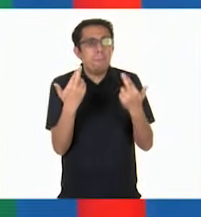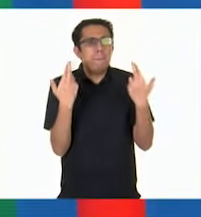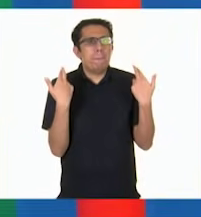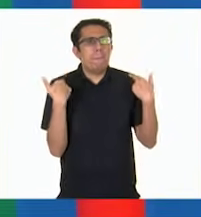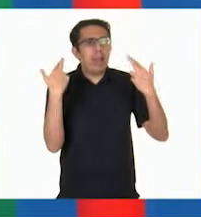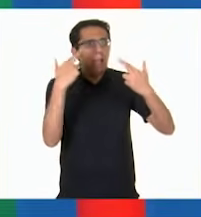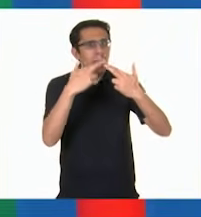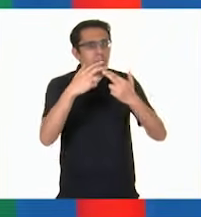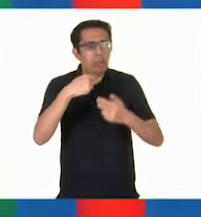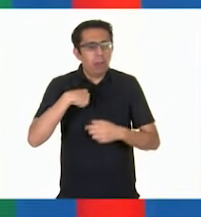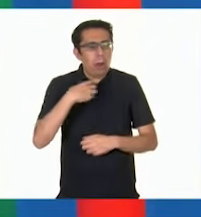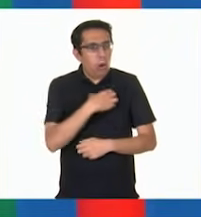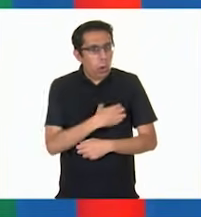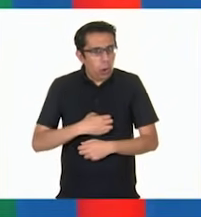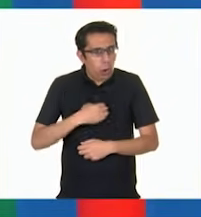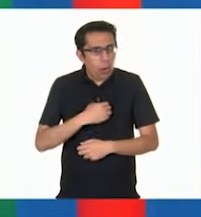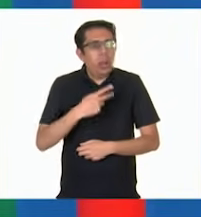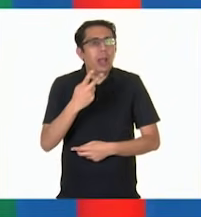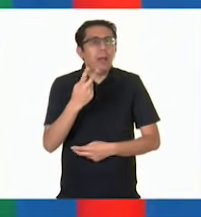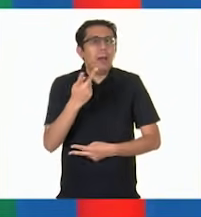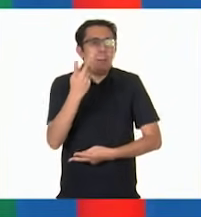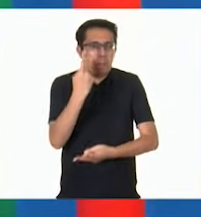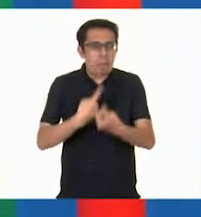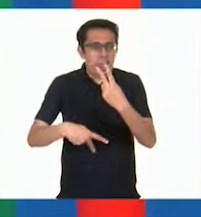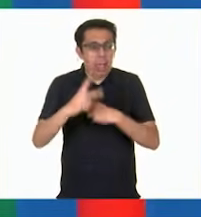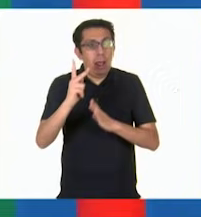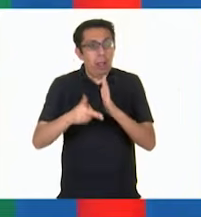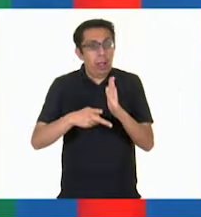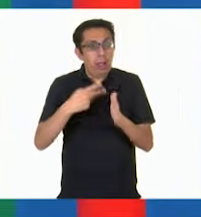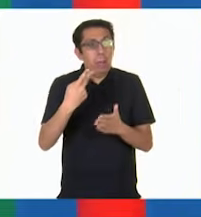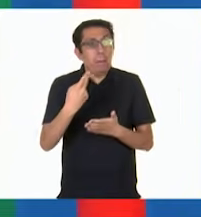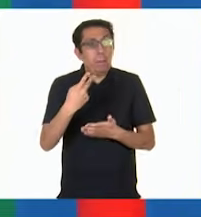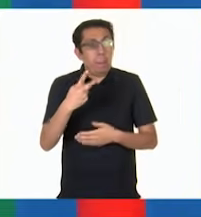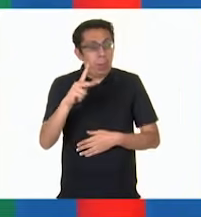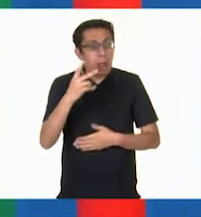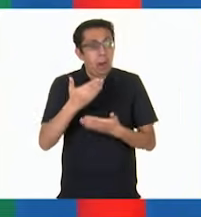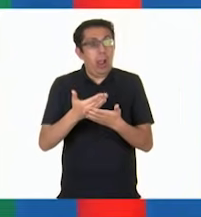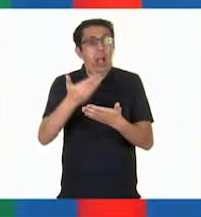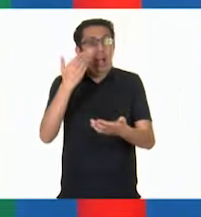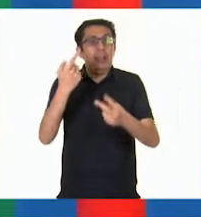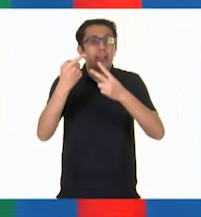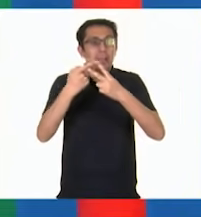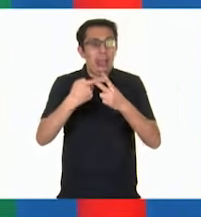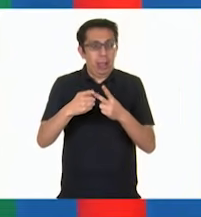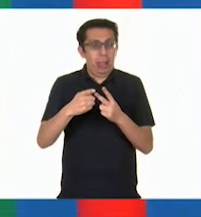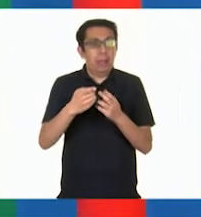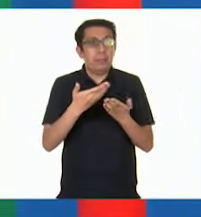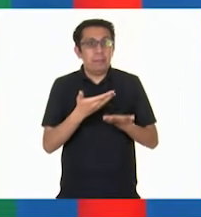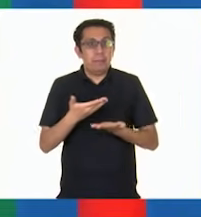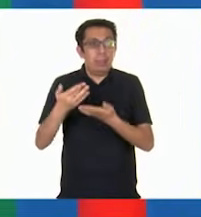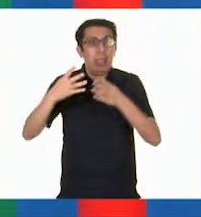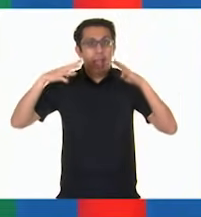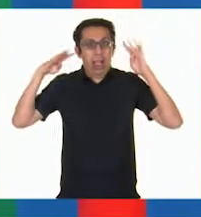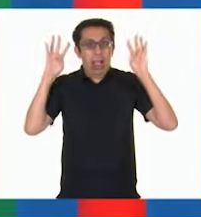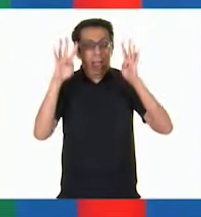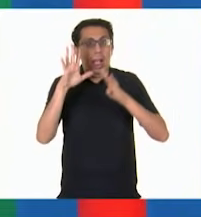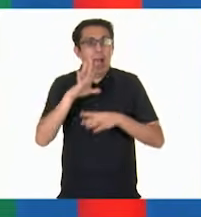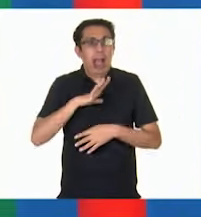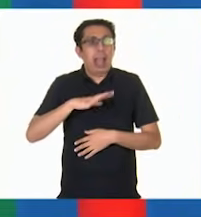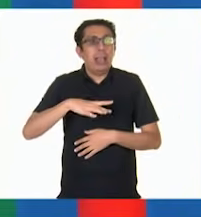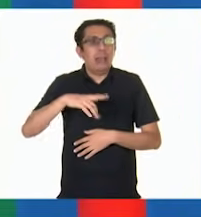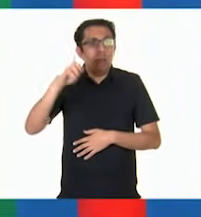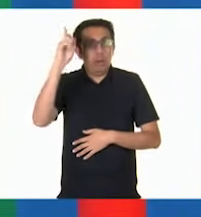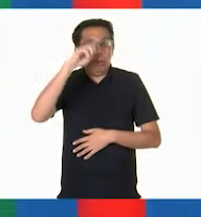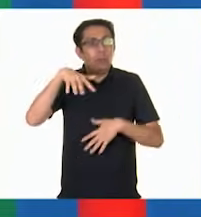muy contenta de tenerte una vez más con nosotros, pero antes de comenzar, vamos con Ajo Listo, que nos trae consejos muy